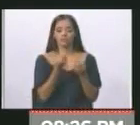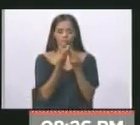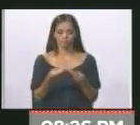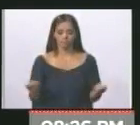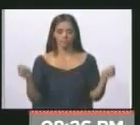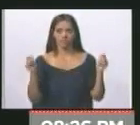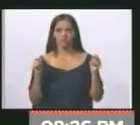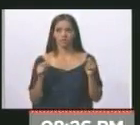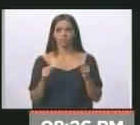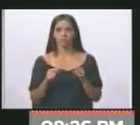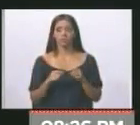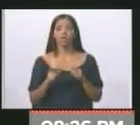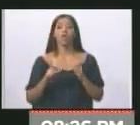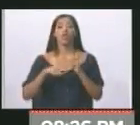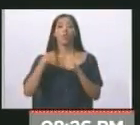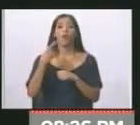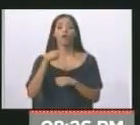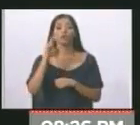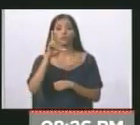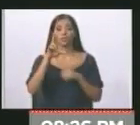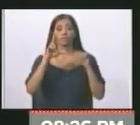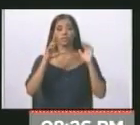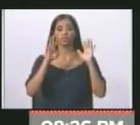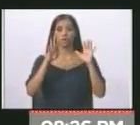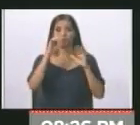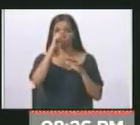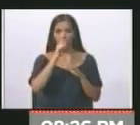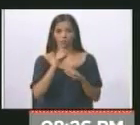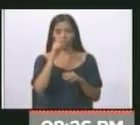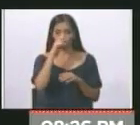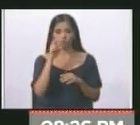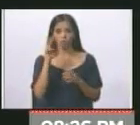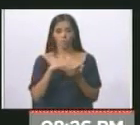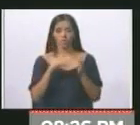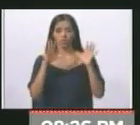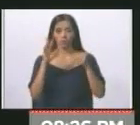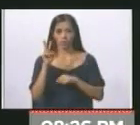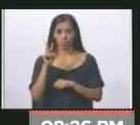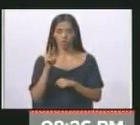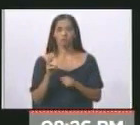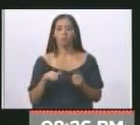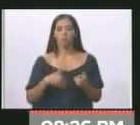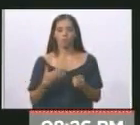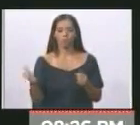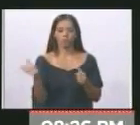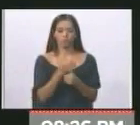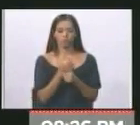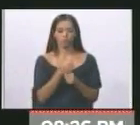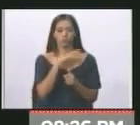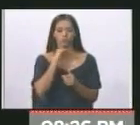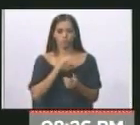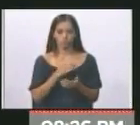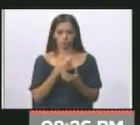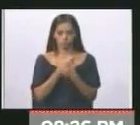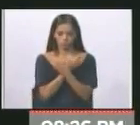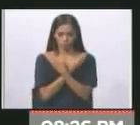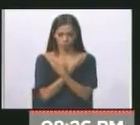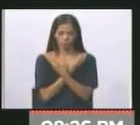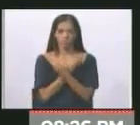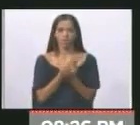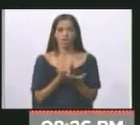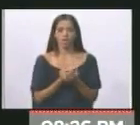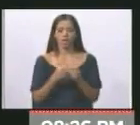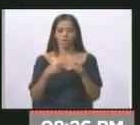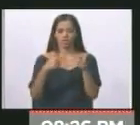desaparecido. Después de 39 años, en el año 2012, pudo localizarse su cadáver en un nicho en el